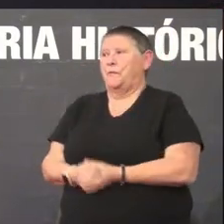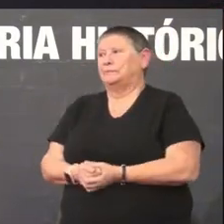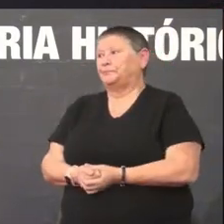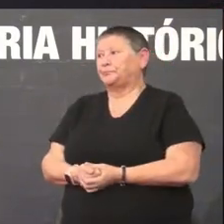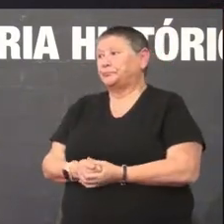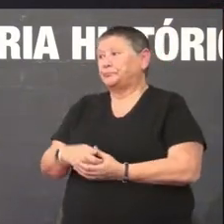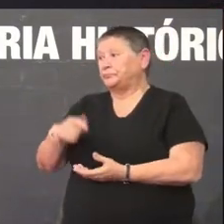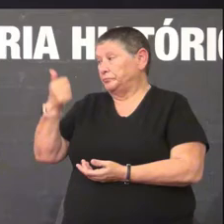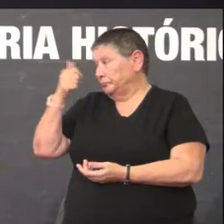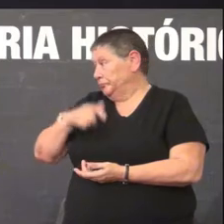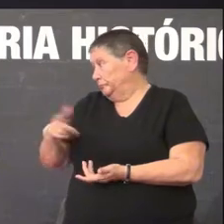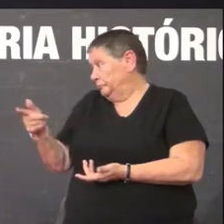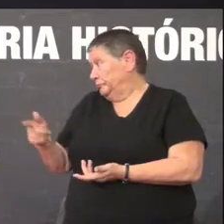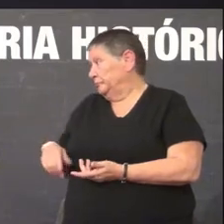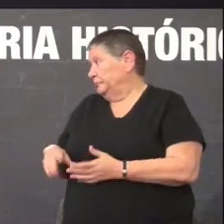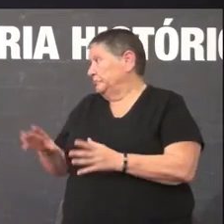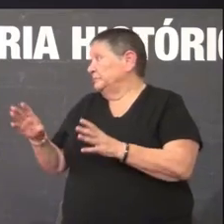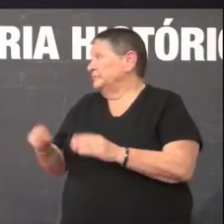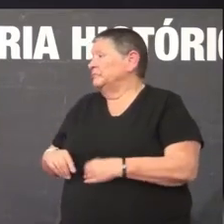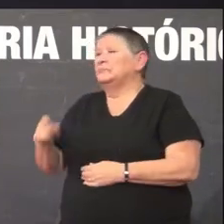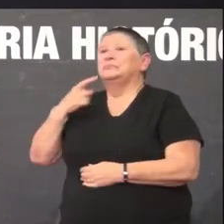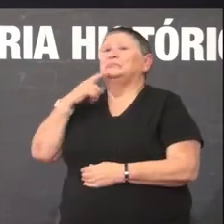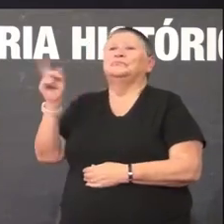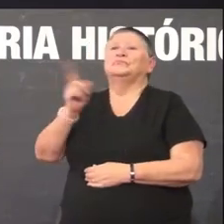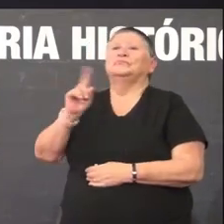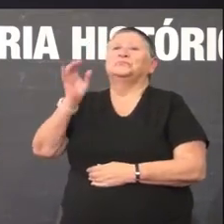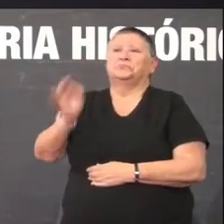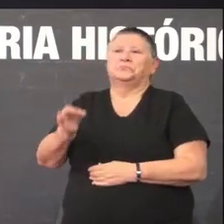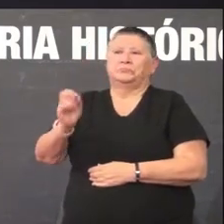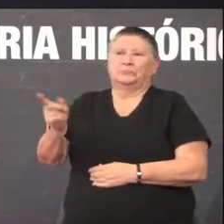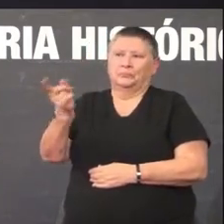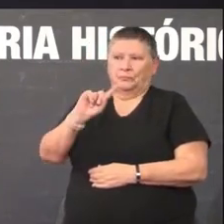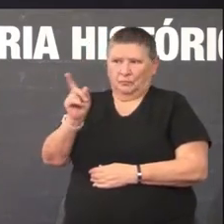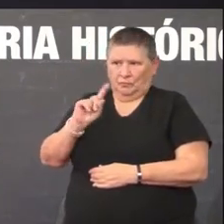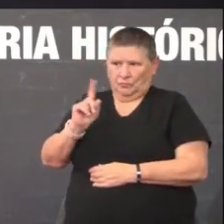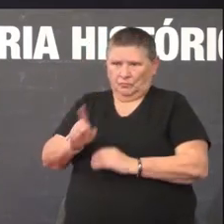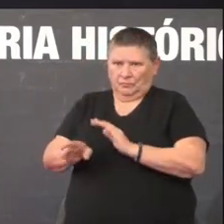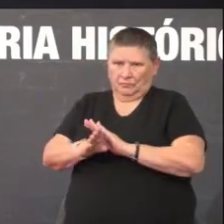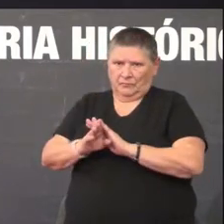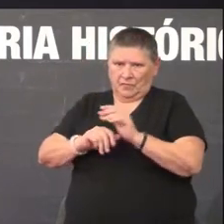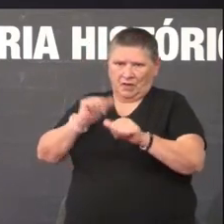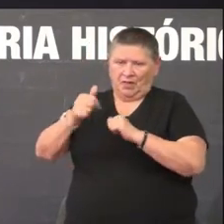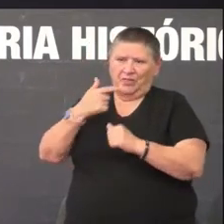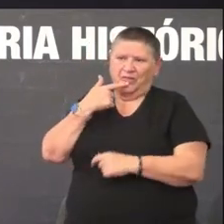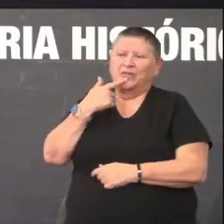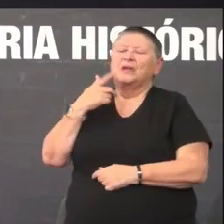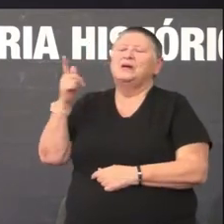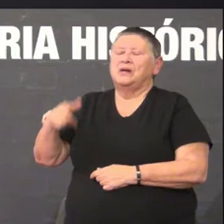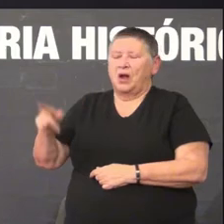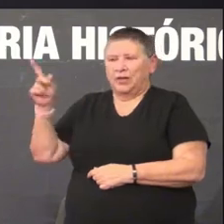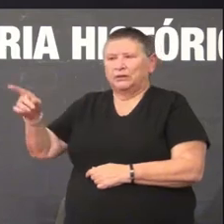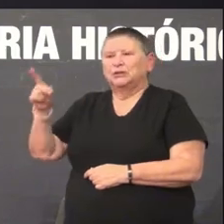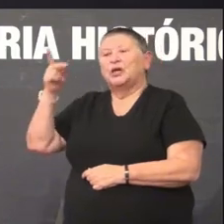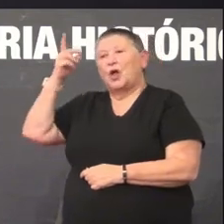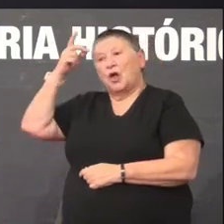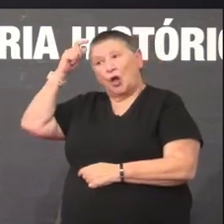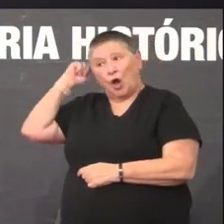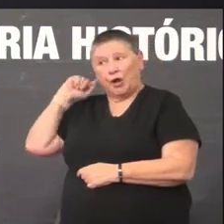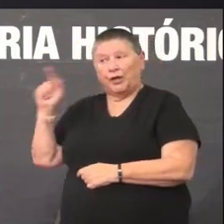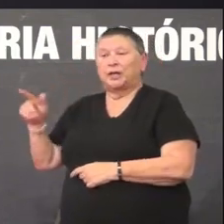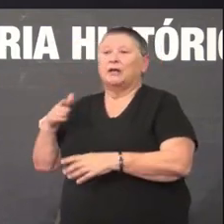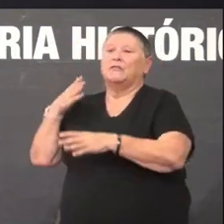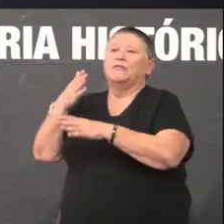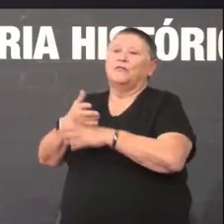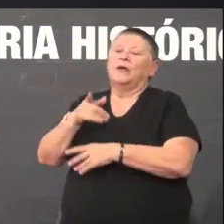recibe en el CNI, esto lo han desmentido continuamente. Bueno, Corina fue al CNI, estuvo en el despacho